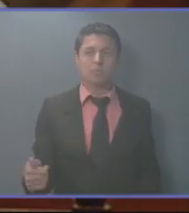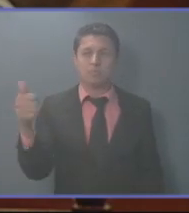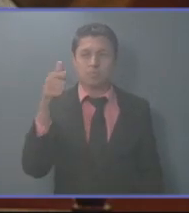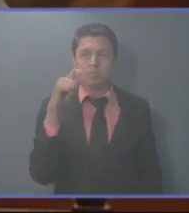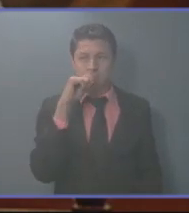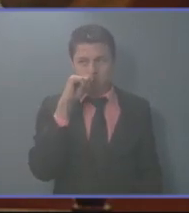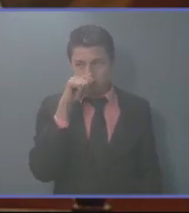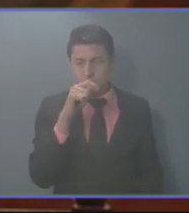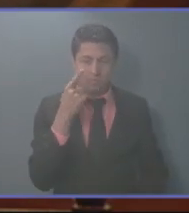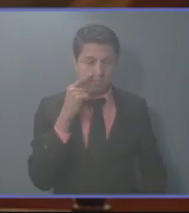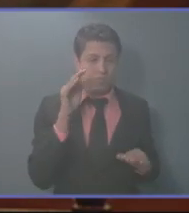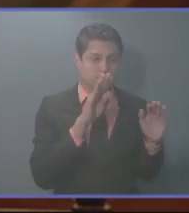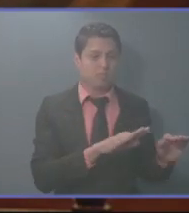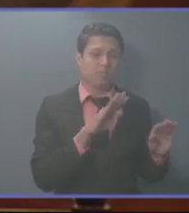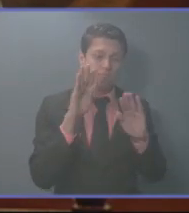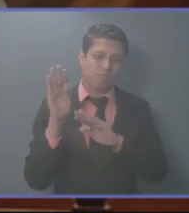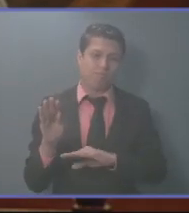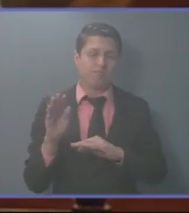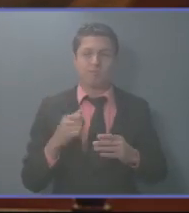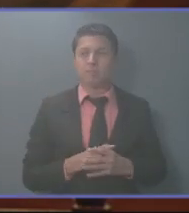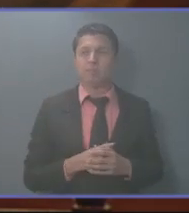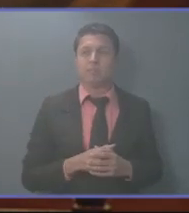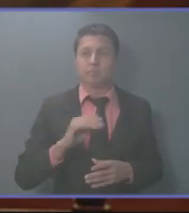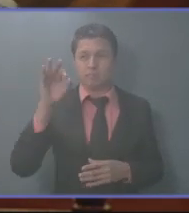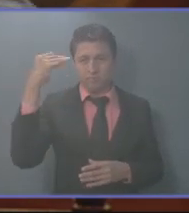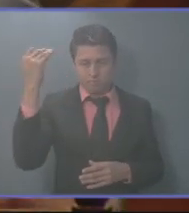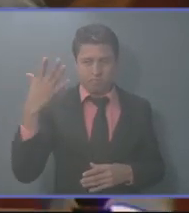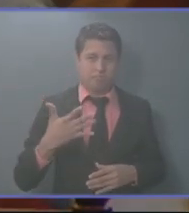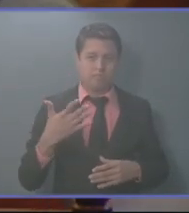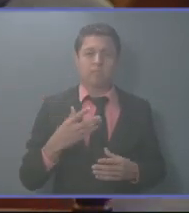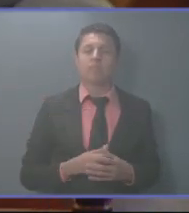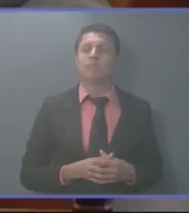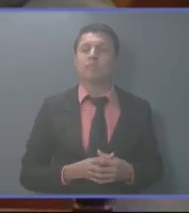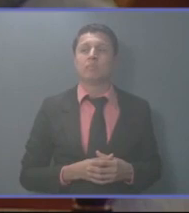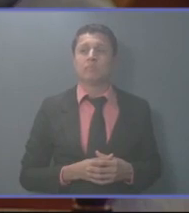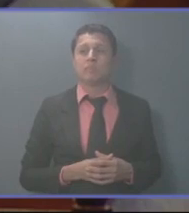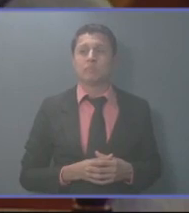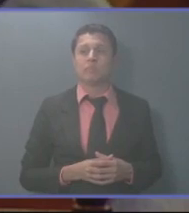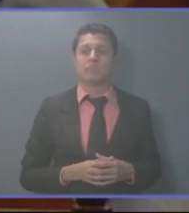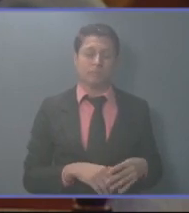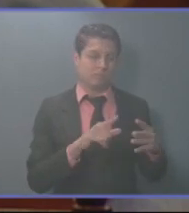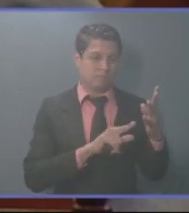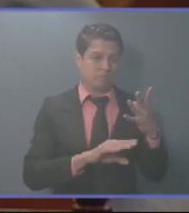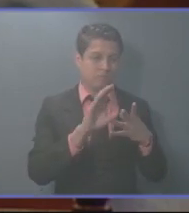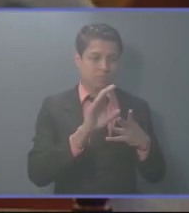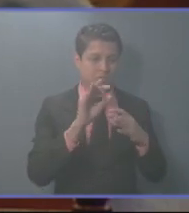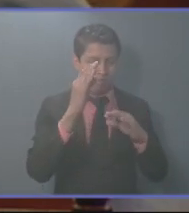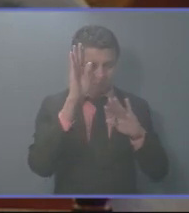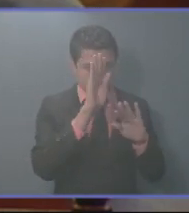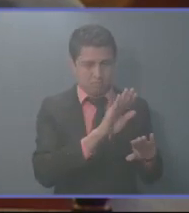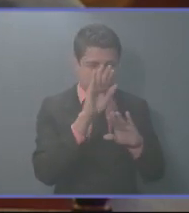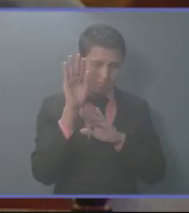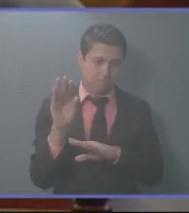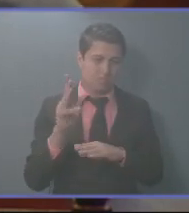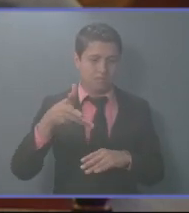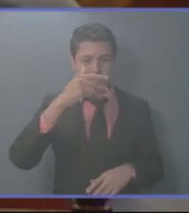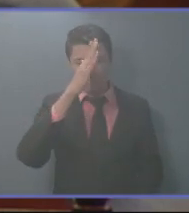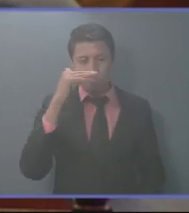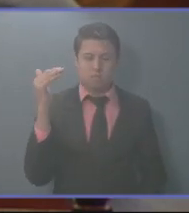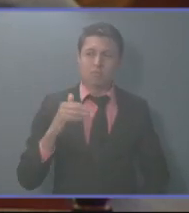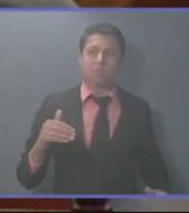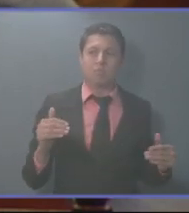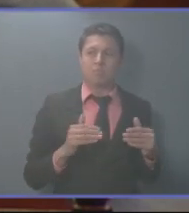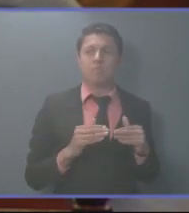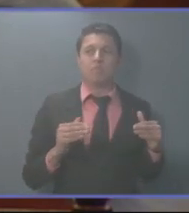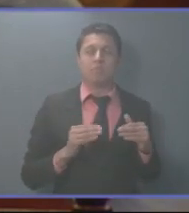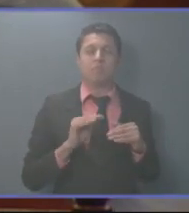subordinados respeto, fidelidad a la Constitución de la República y a